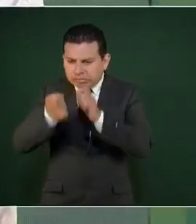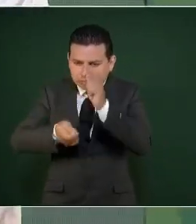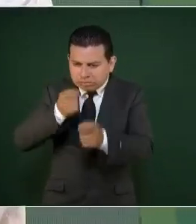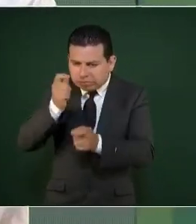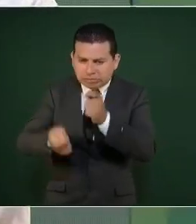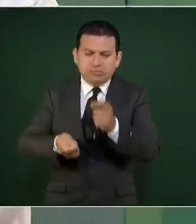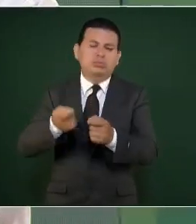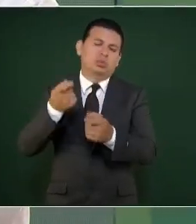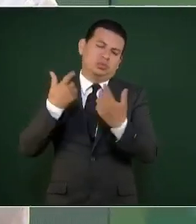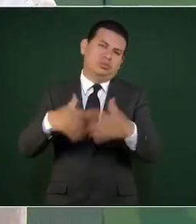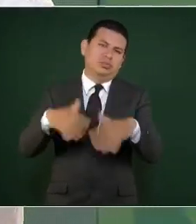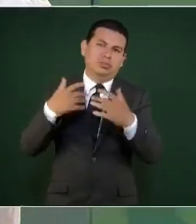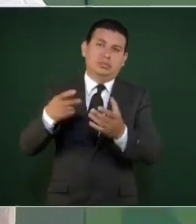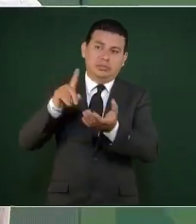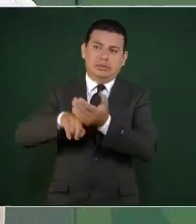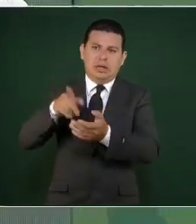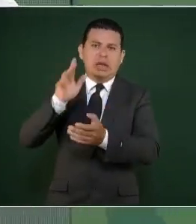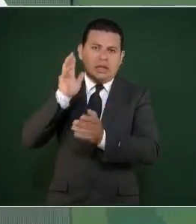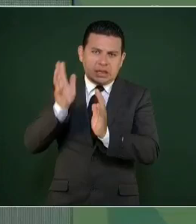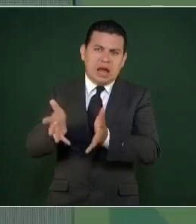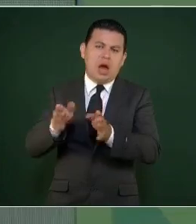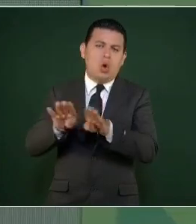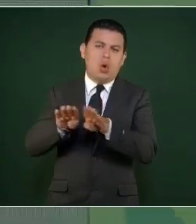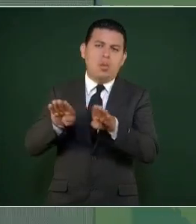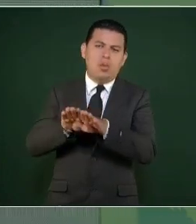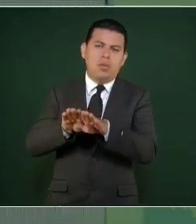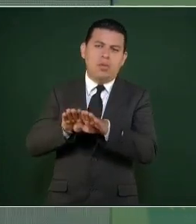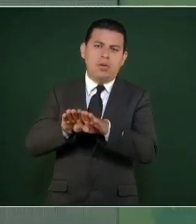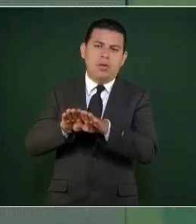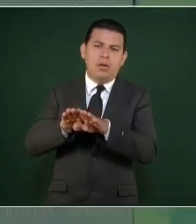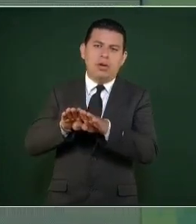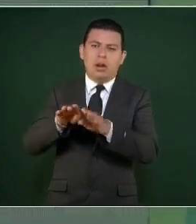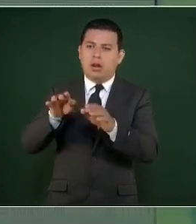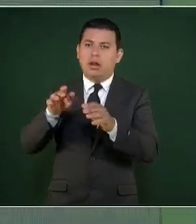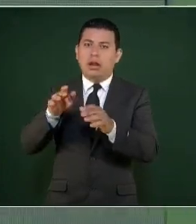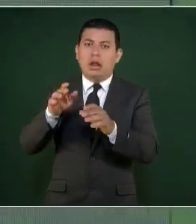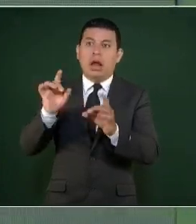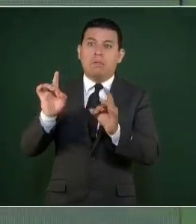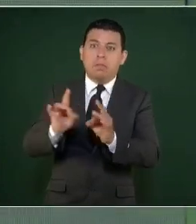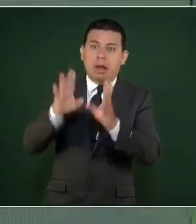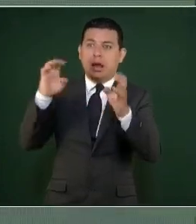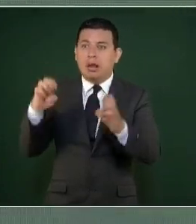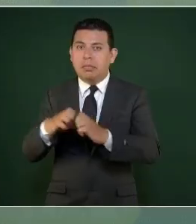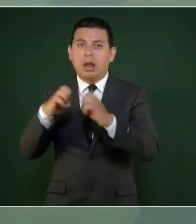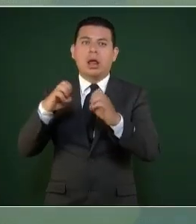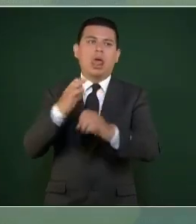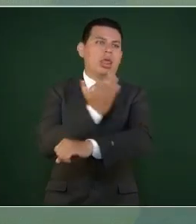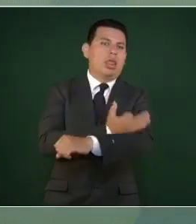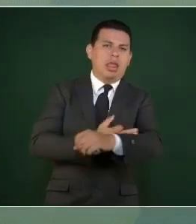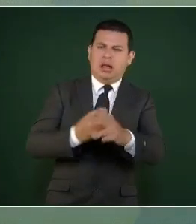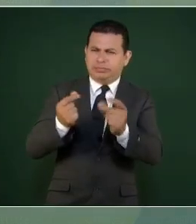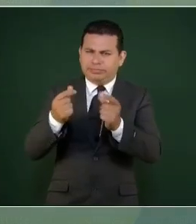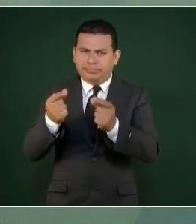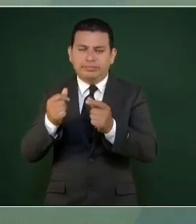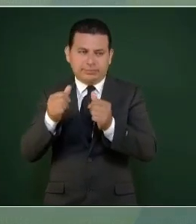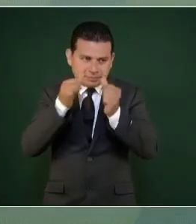es estar sirviendo, estar pendientes de los